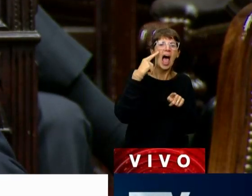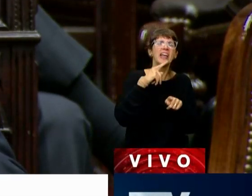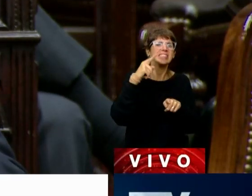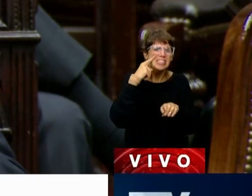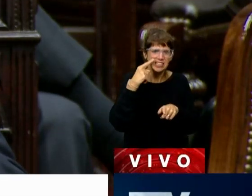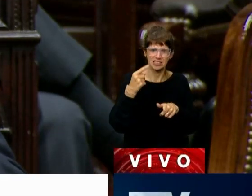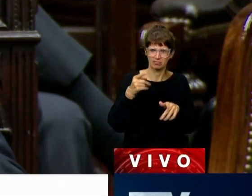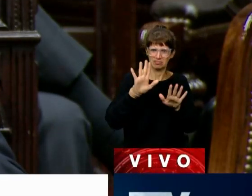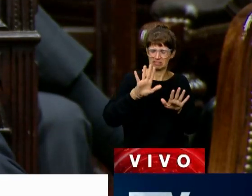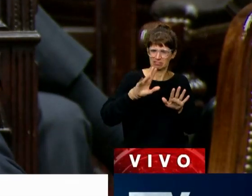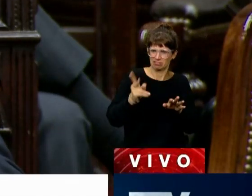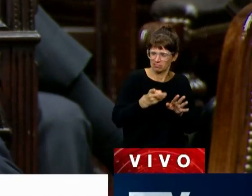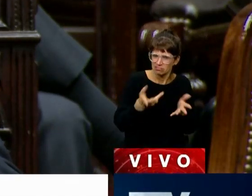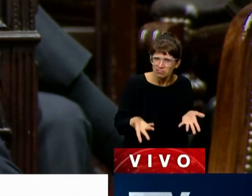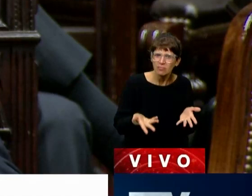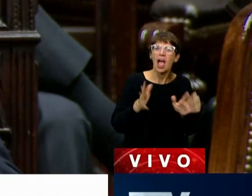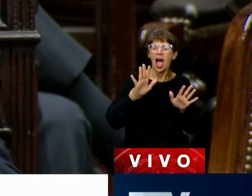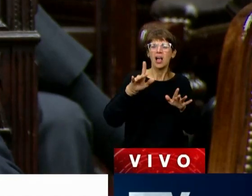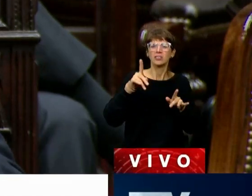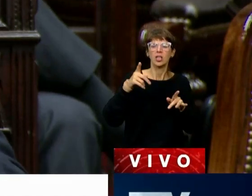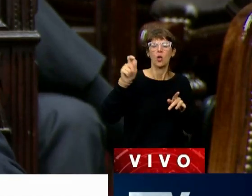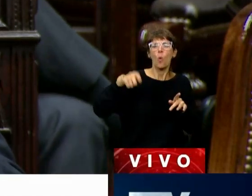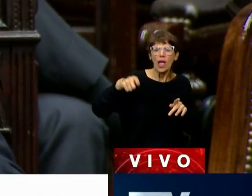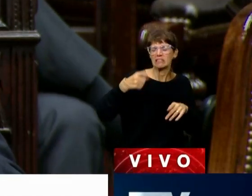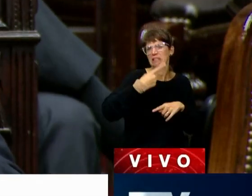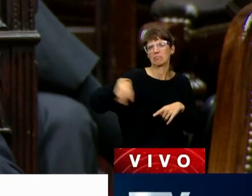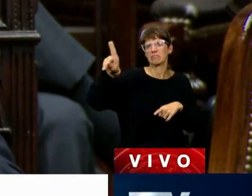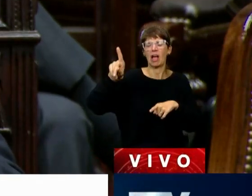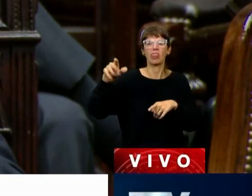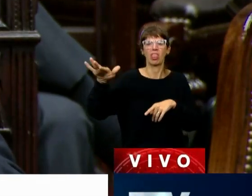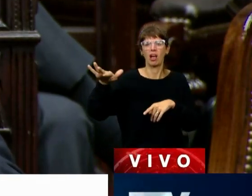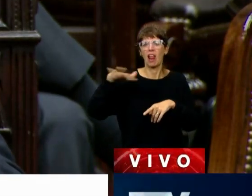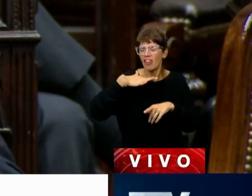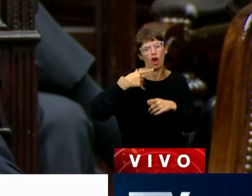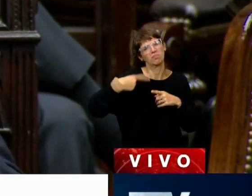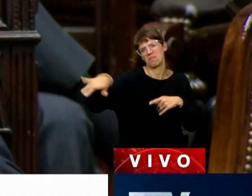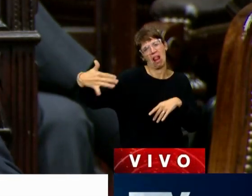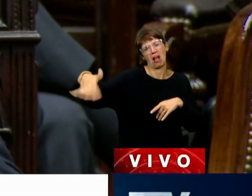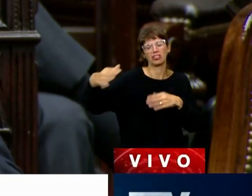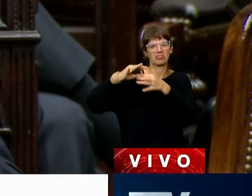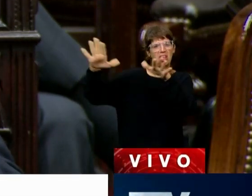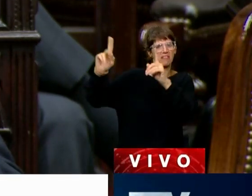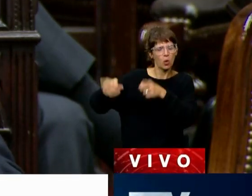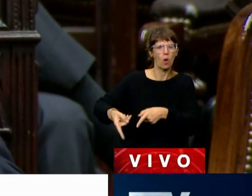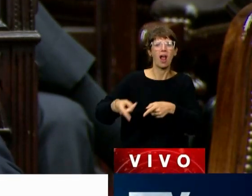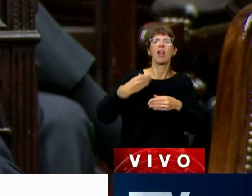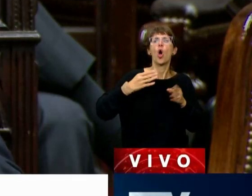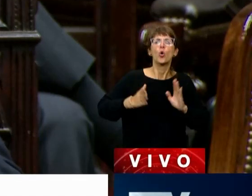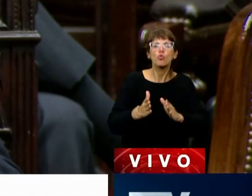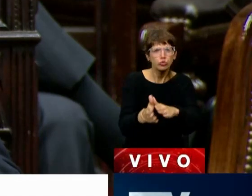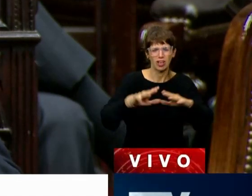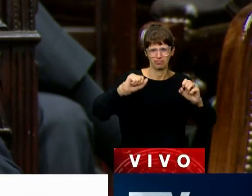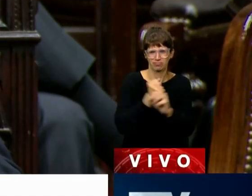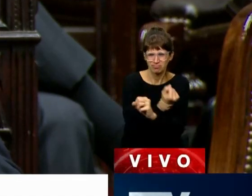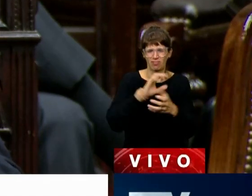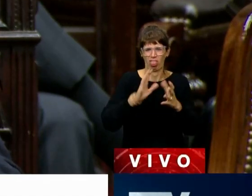con presos que sueltan jueces inescrupulosos. Las calles y las rutas están rotas, se mueren esperando que los